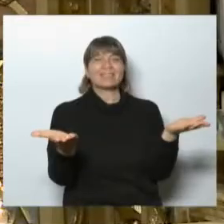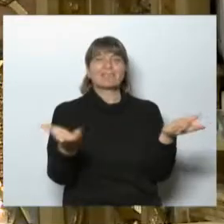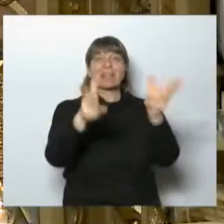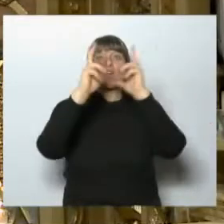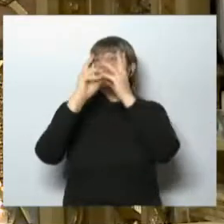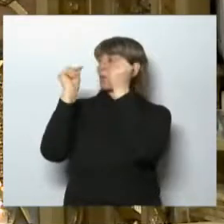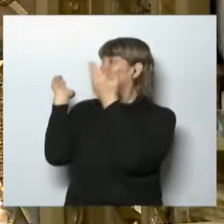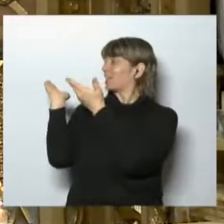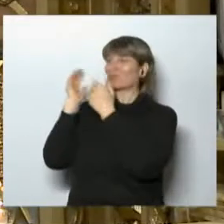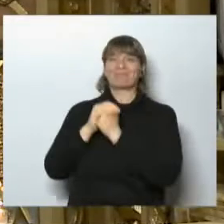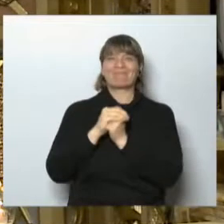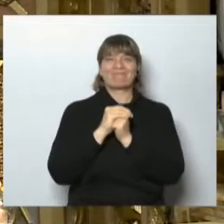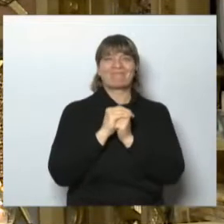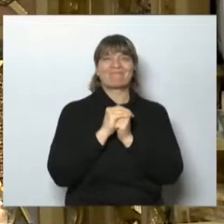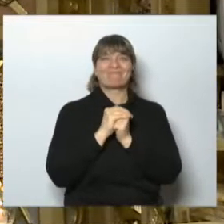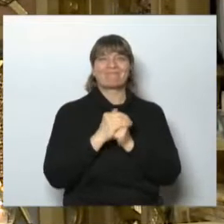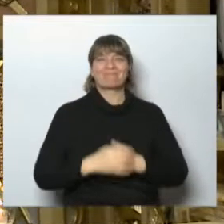ustedes. Con tu espíritu.